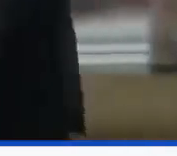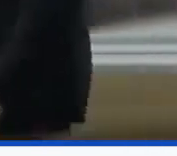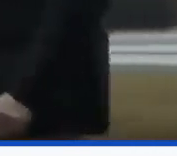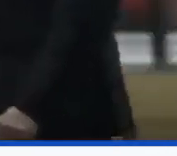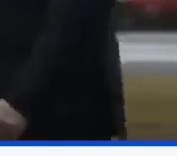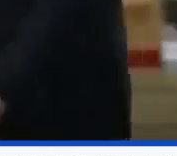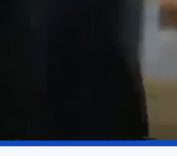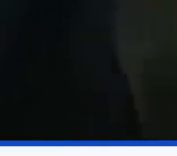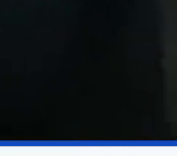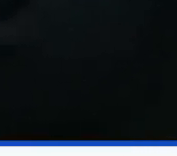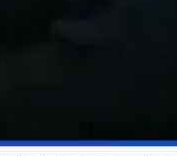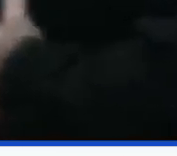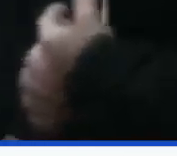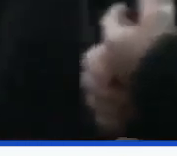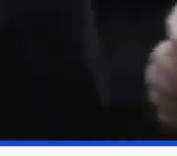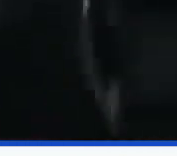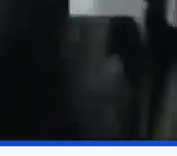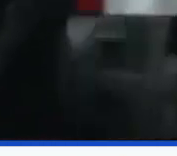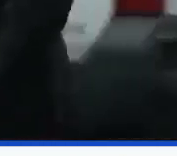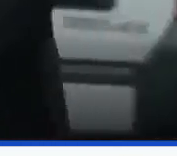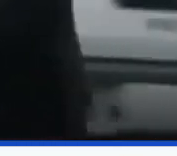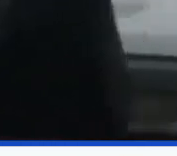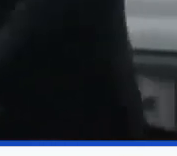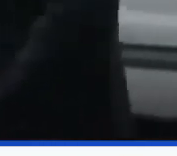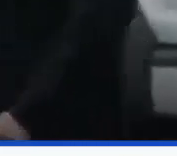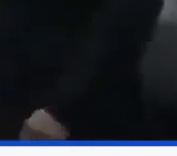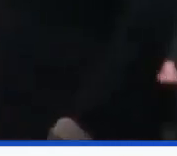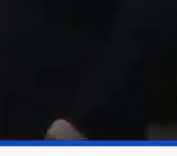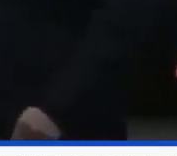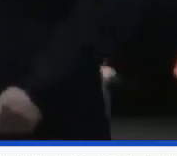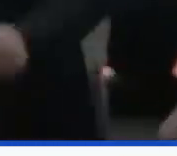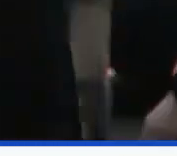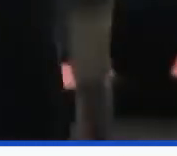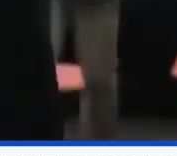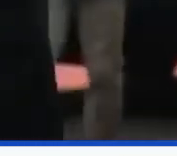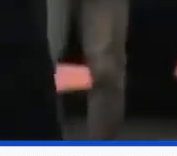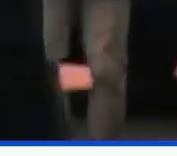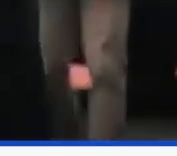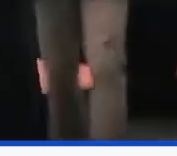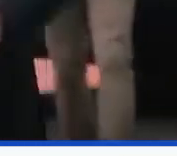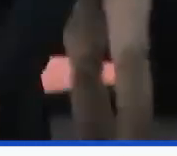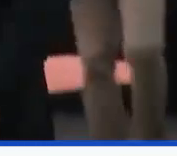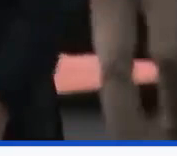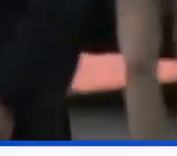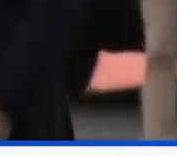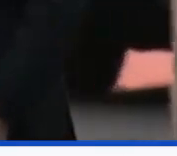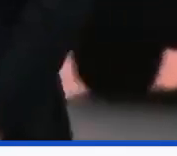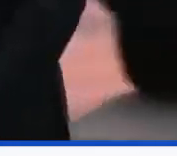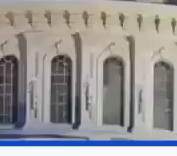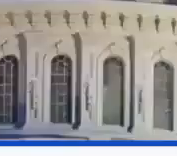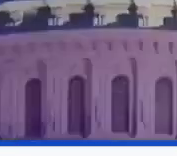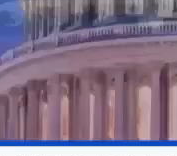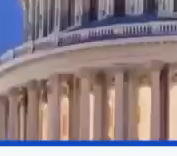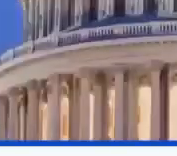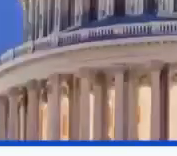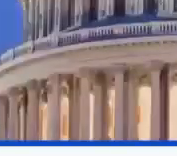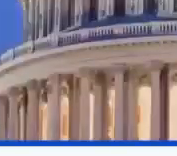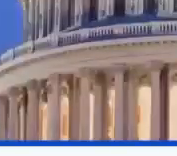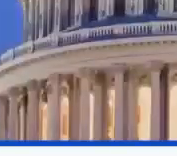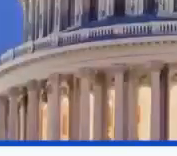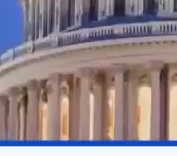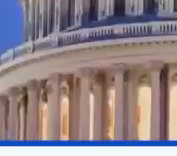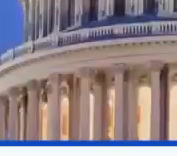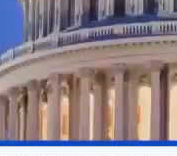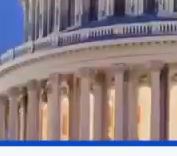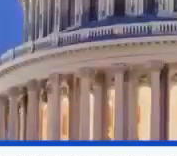nacional. Ni el presidente ni los demócratas logran que respalde la propuesta que haría inversiones millonarias en proveer programas